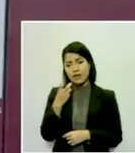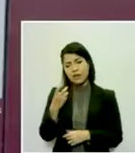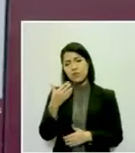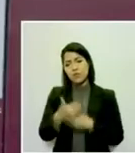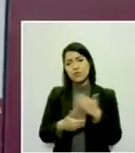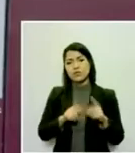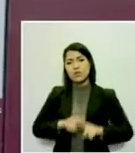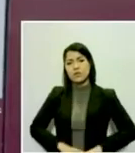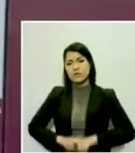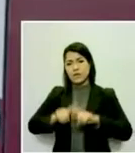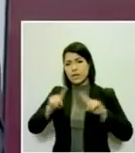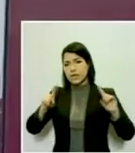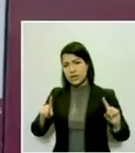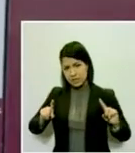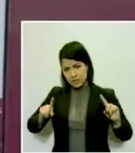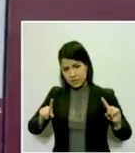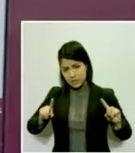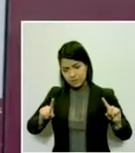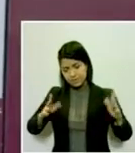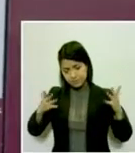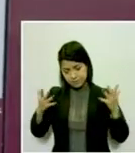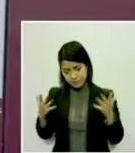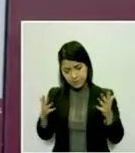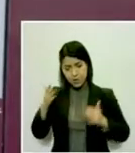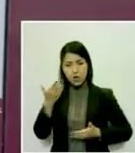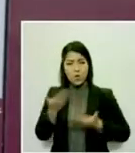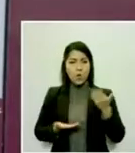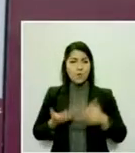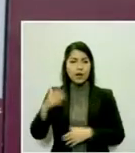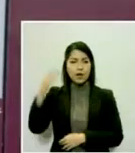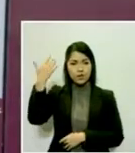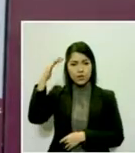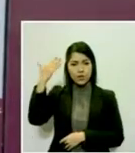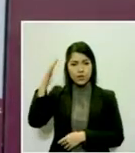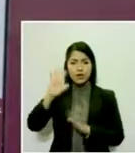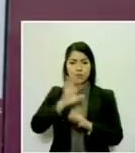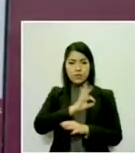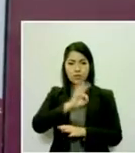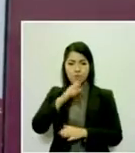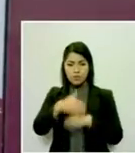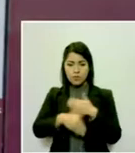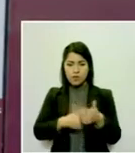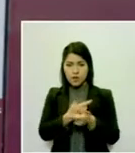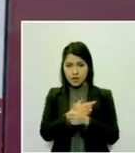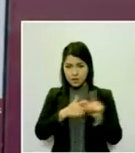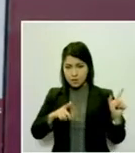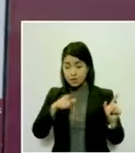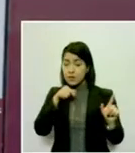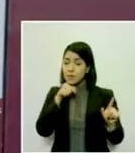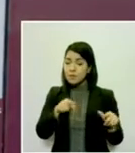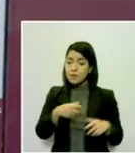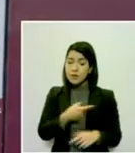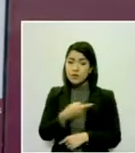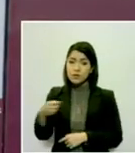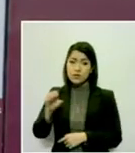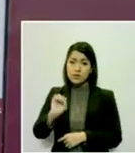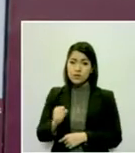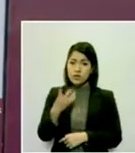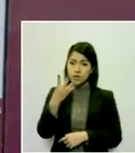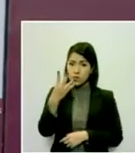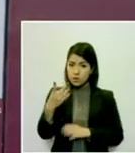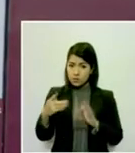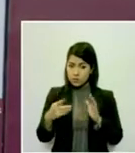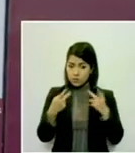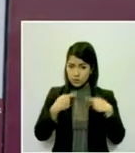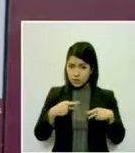un proceso, pero distinto, en libertad, pero las 164 personas ya están bajo